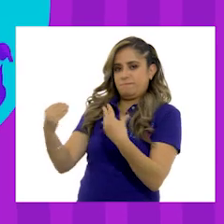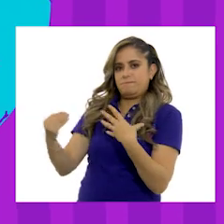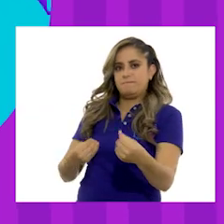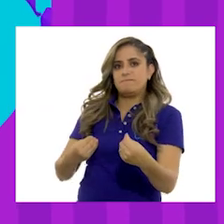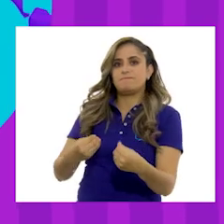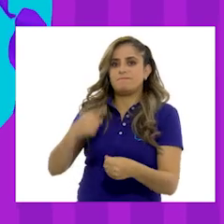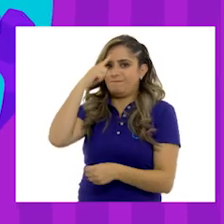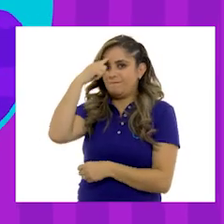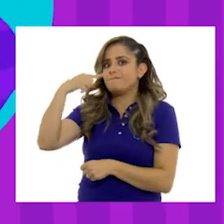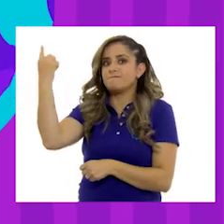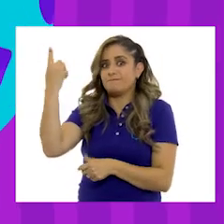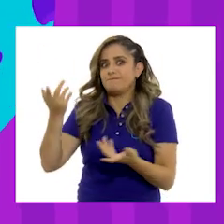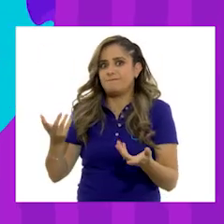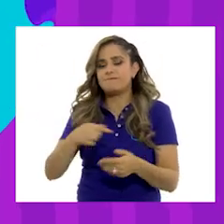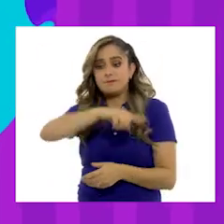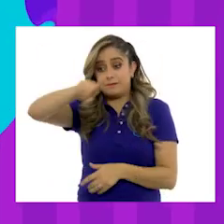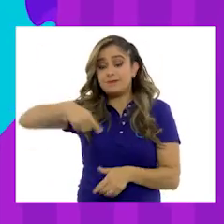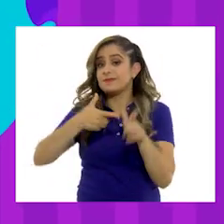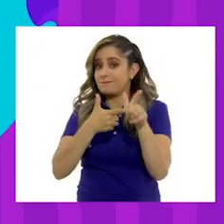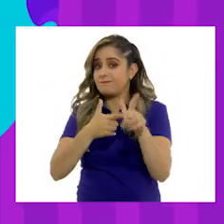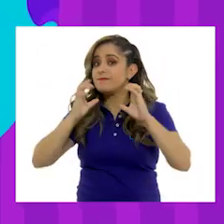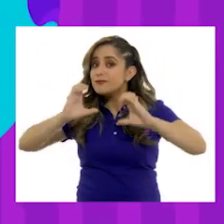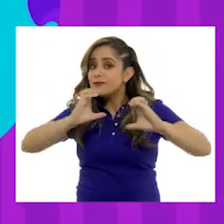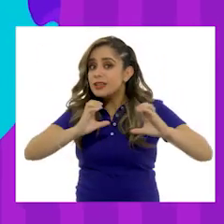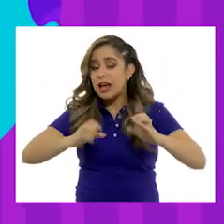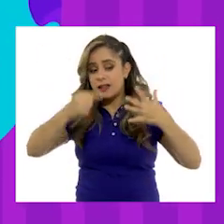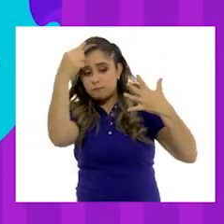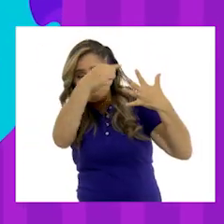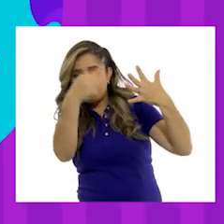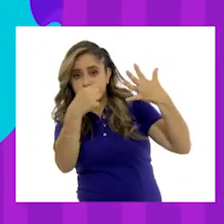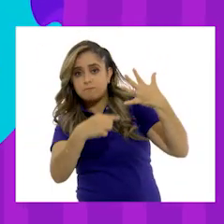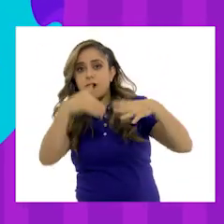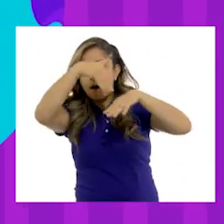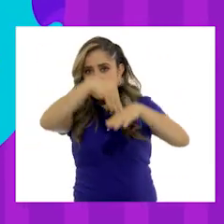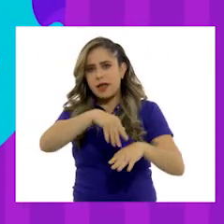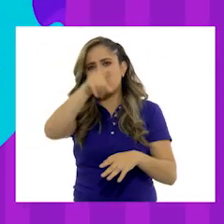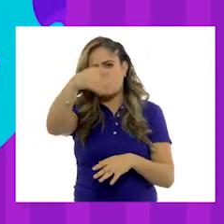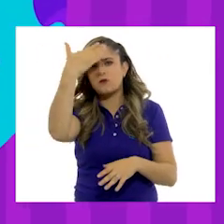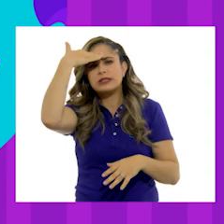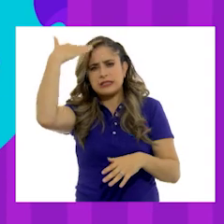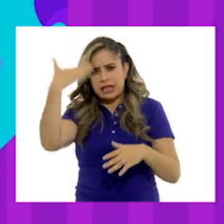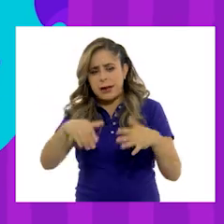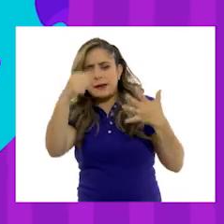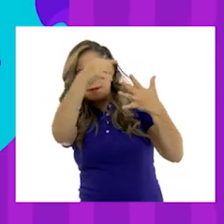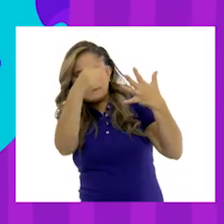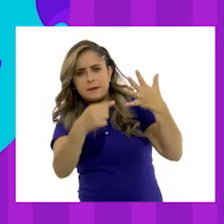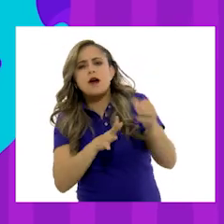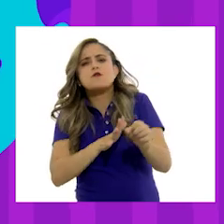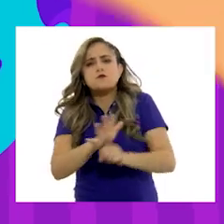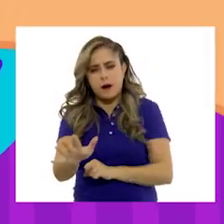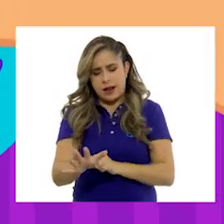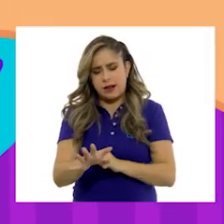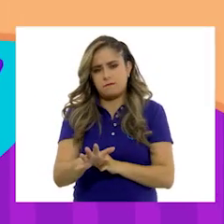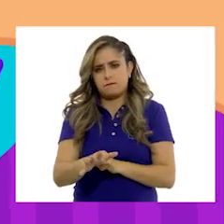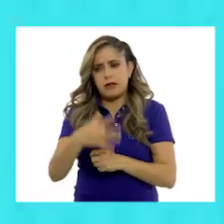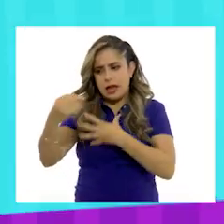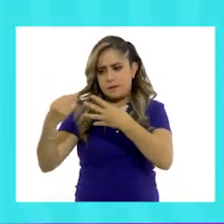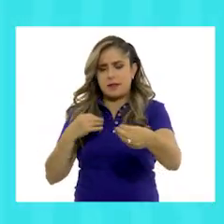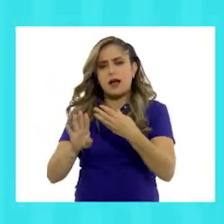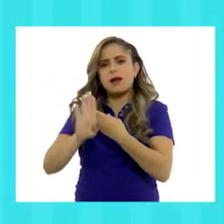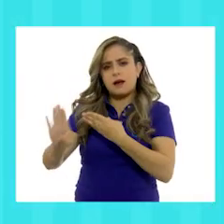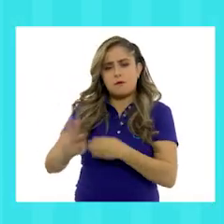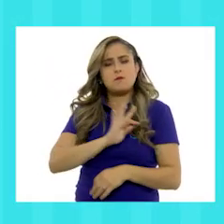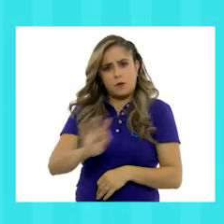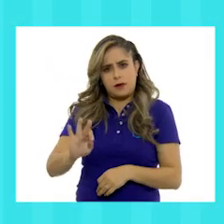personas. Por eso hay que continuar cuidándonos siguiendo las buenas prácticas que ya todos conocemos para evitar contagiarnos.